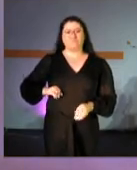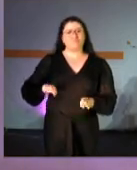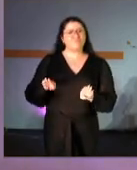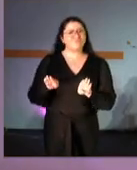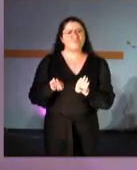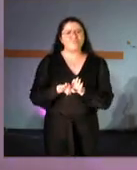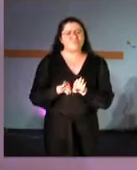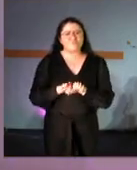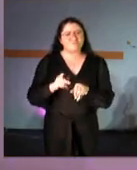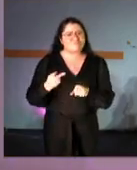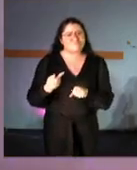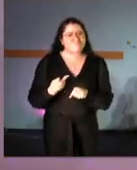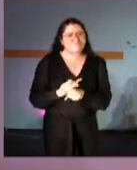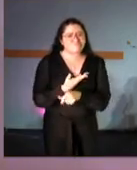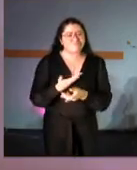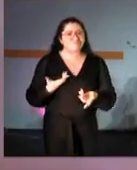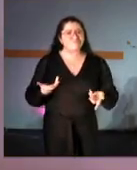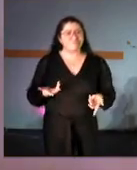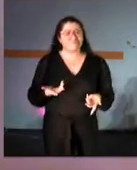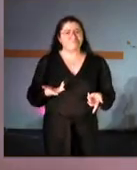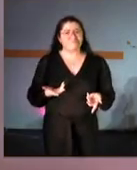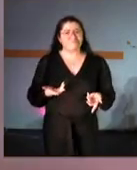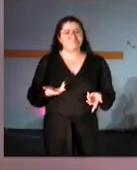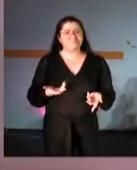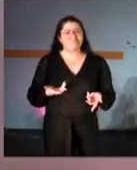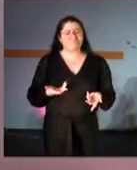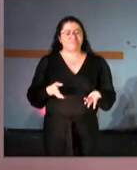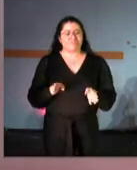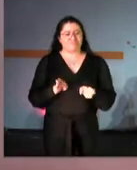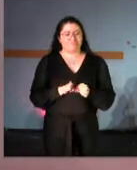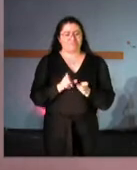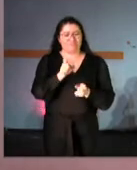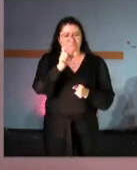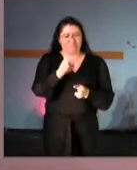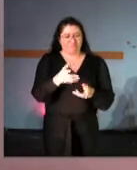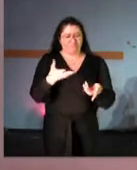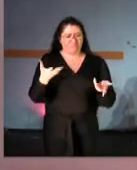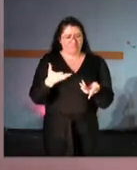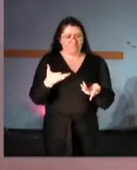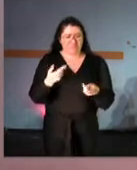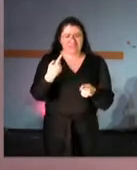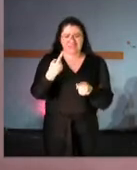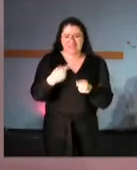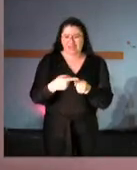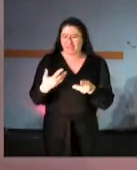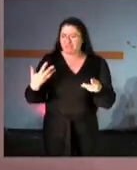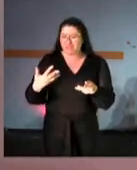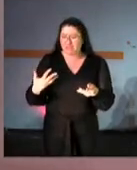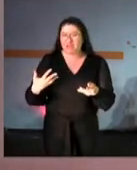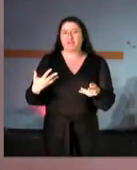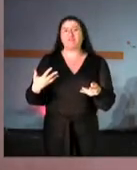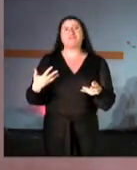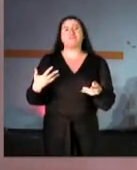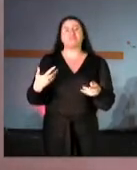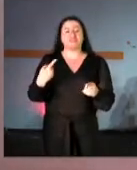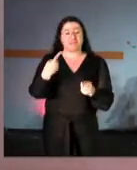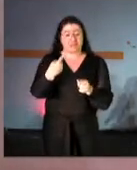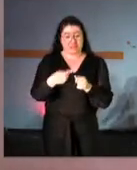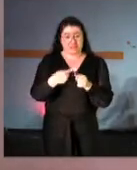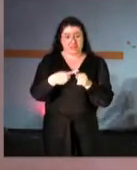pasó? ¿Cómo se hizo eso? ¿Quién lo hizo? Y nos daremos cuenta que no fue Ortega,